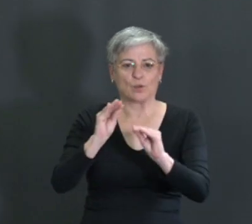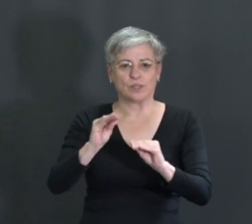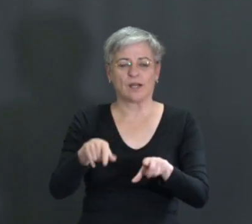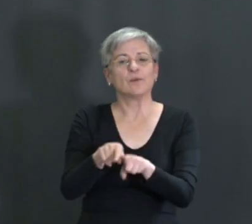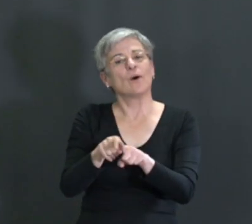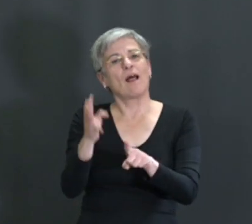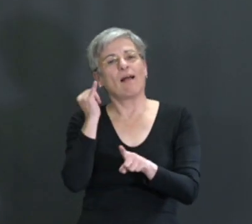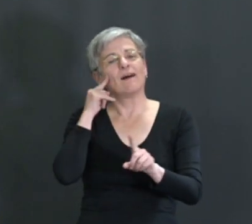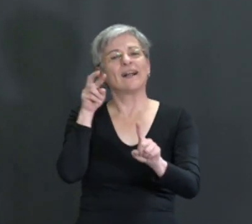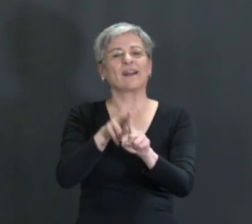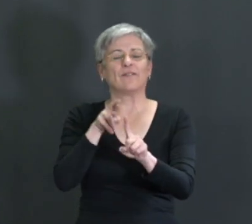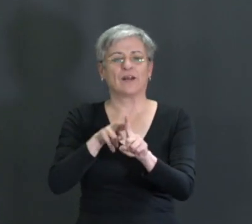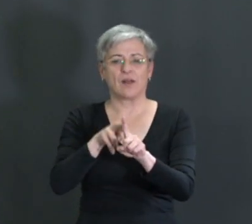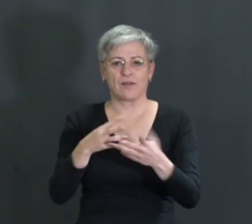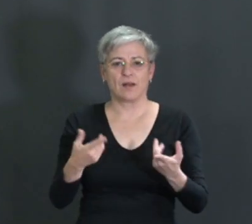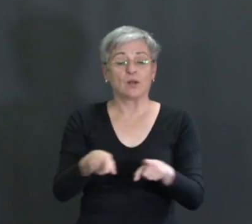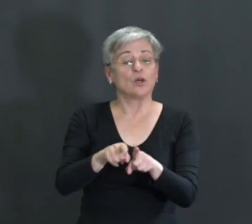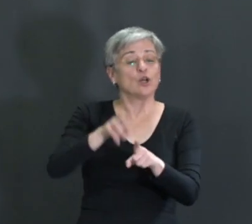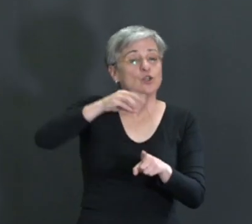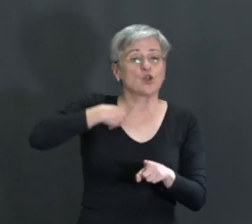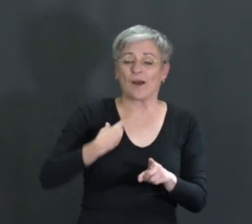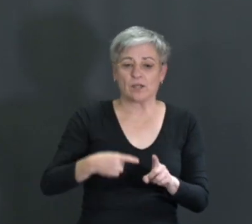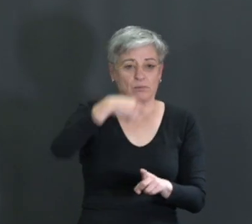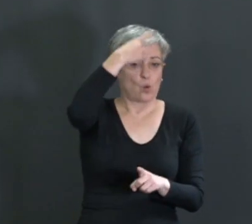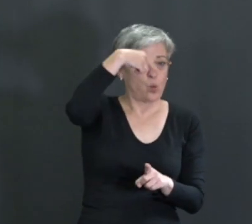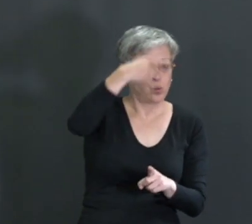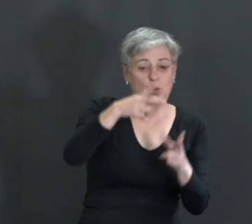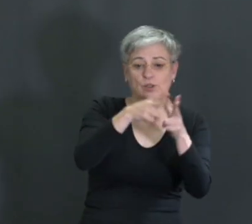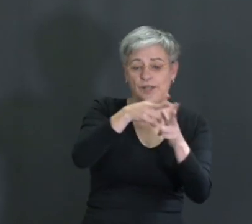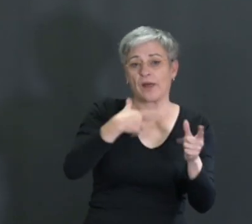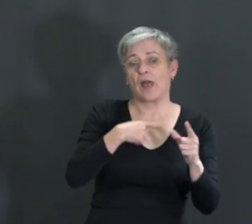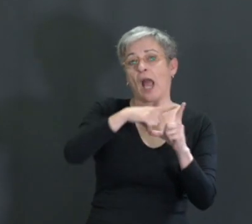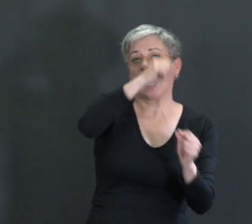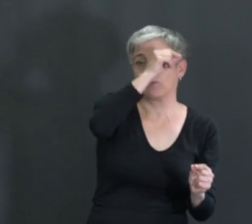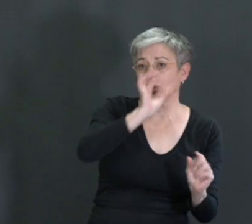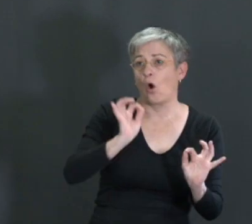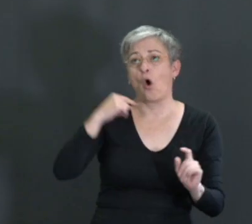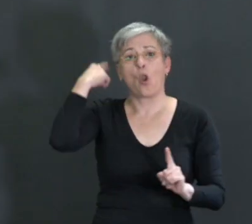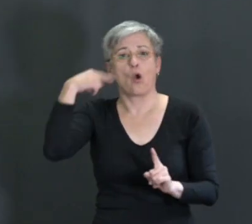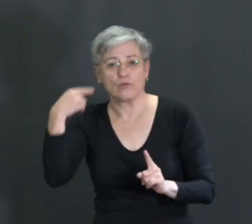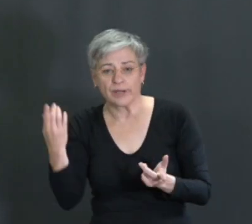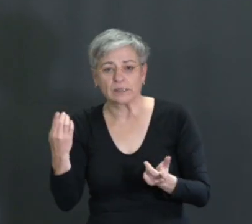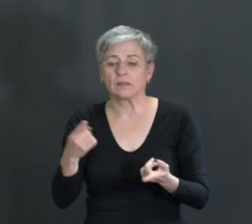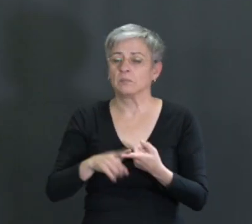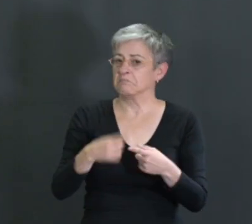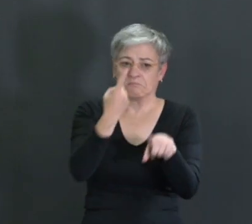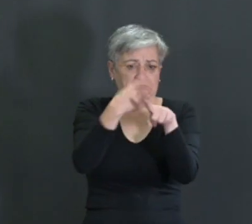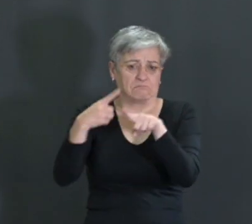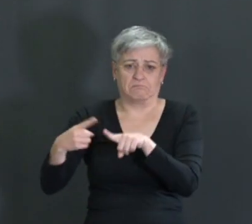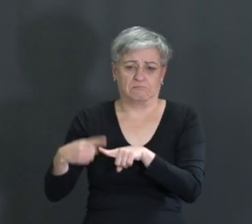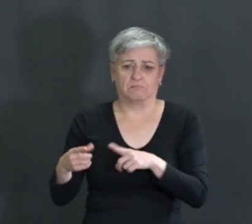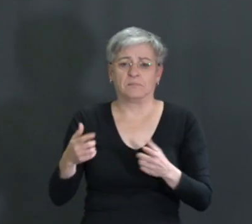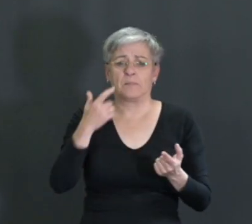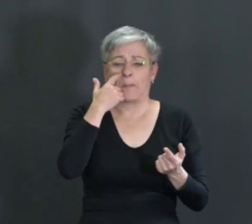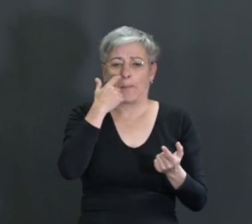es lo mismo la cultura o la sociedad en Japón que en Londres, que en fin, en todos los lugares donde se han